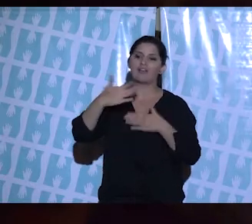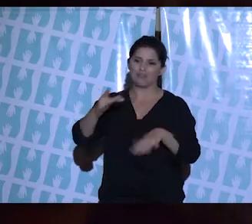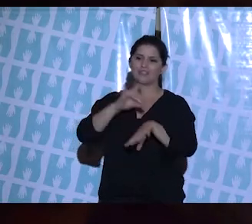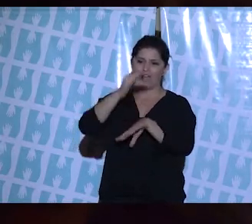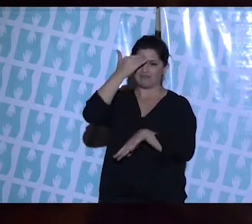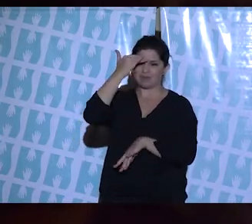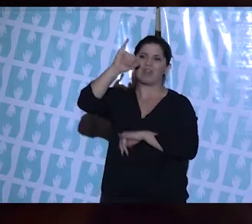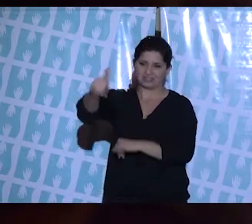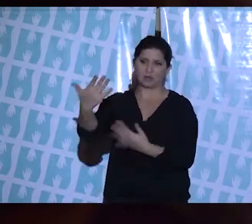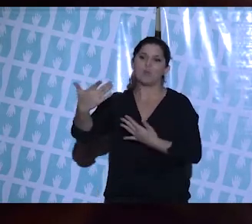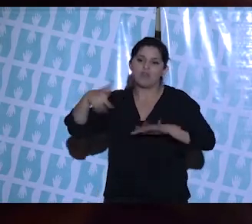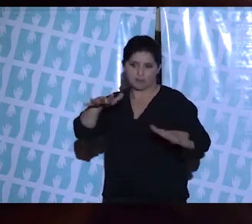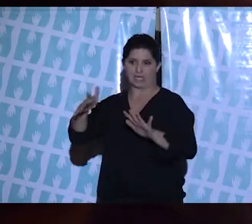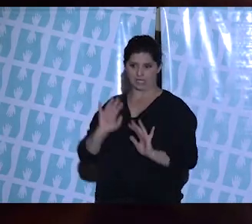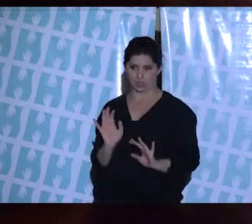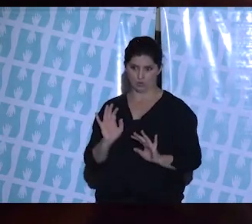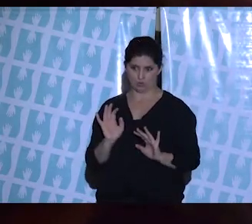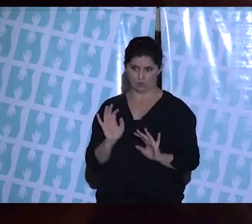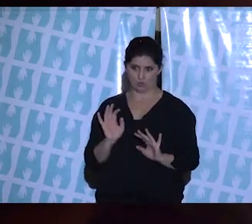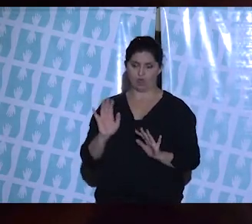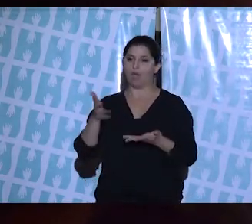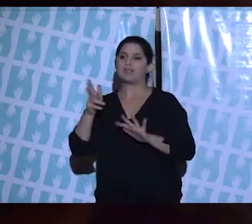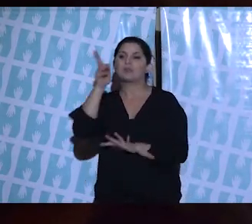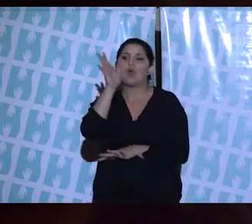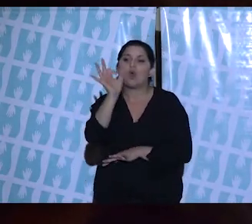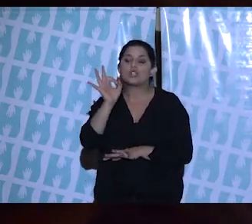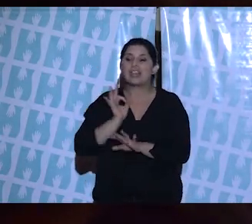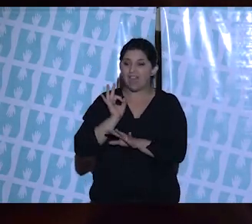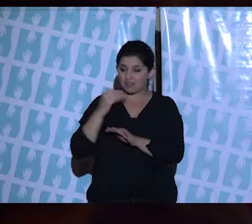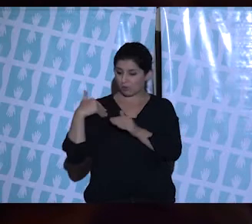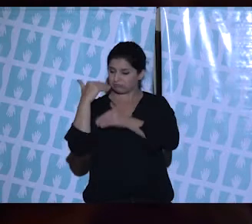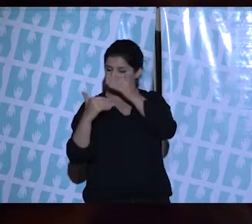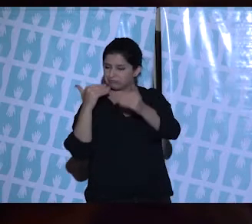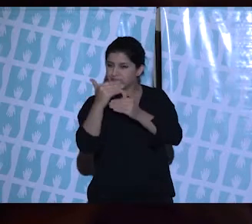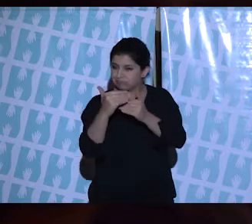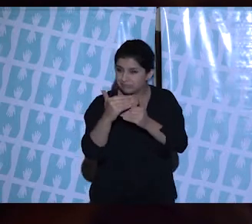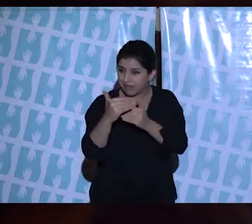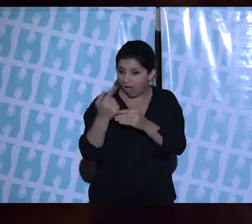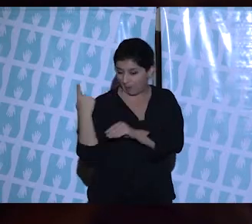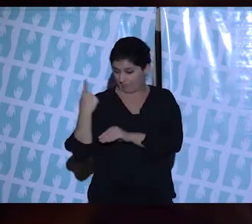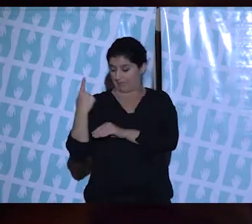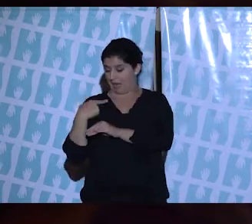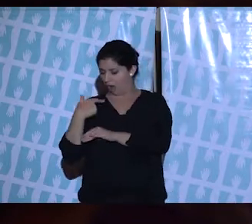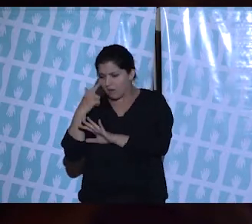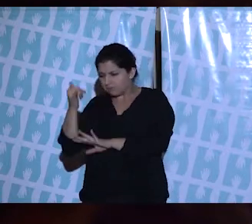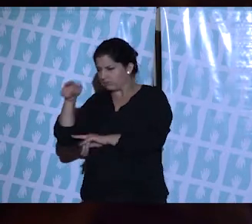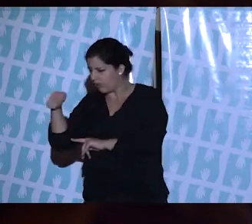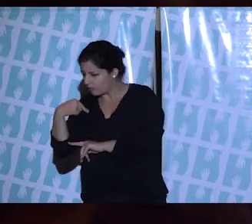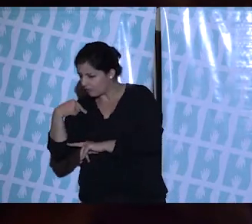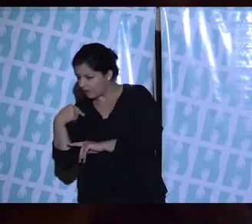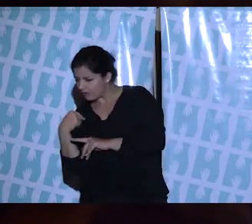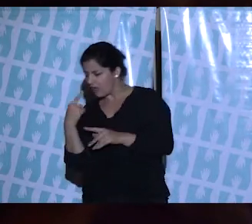que pasaron cerca de 80 años desde que se describió por primera vez para que se la